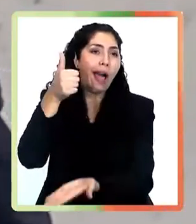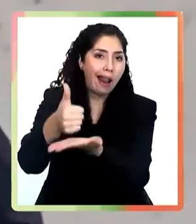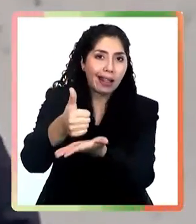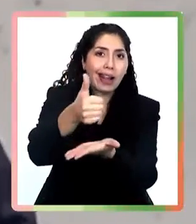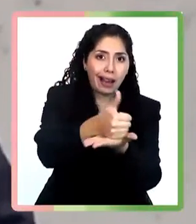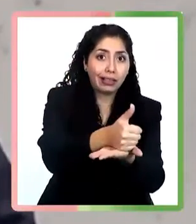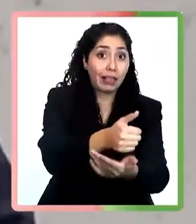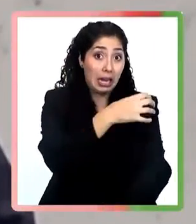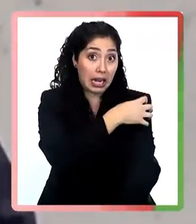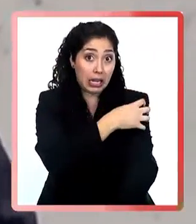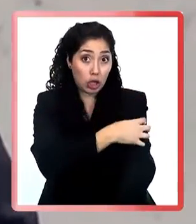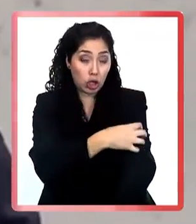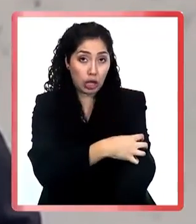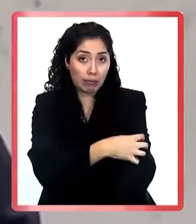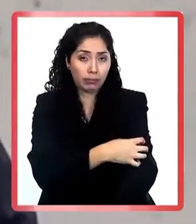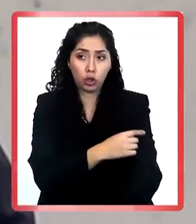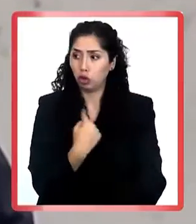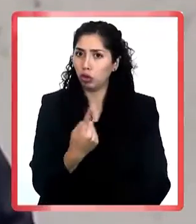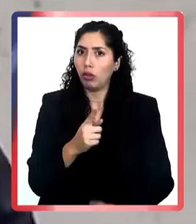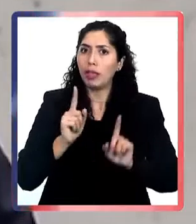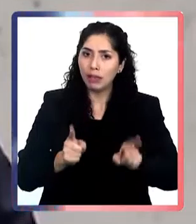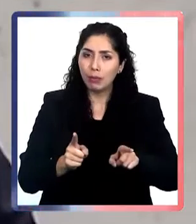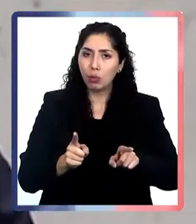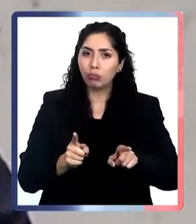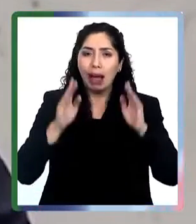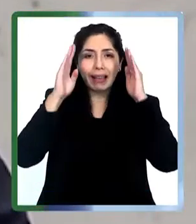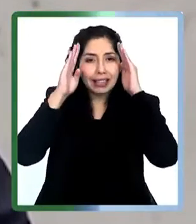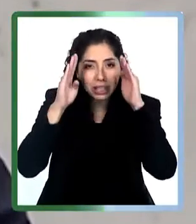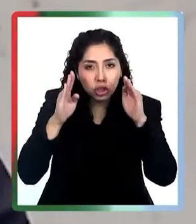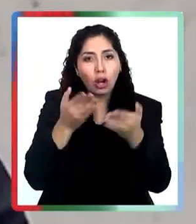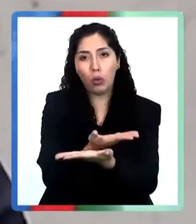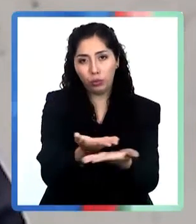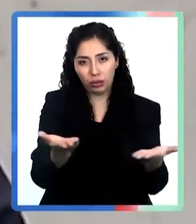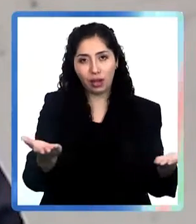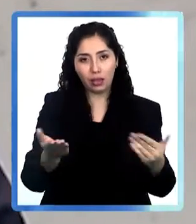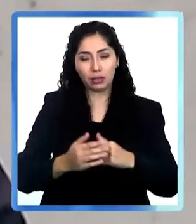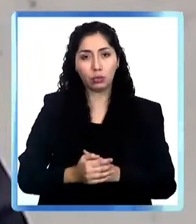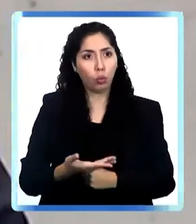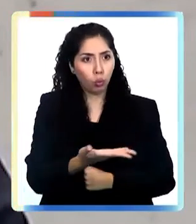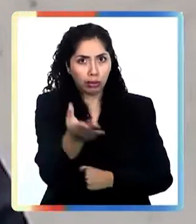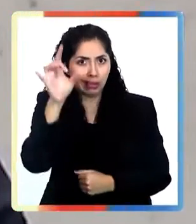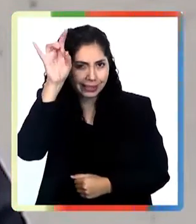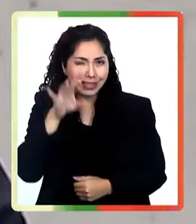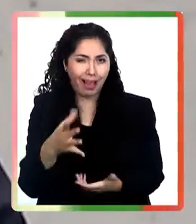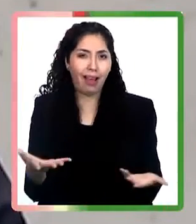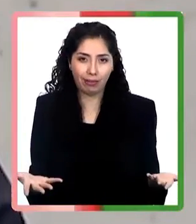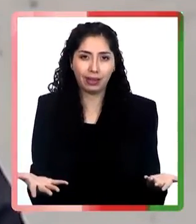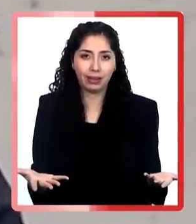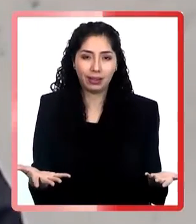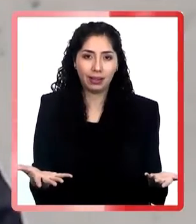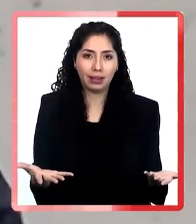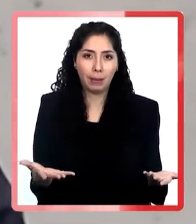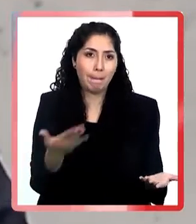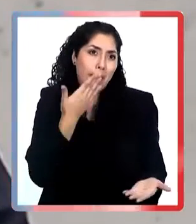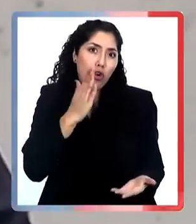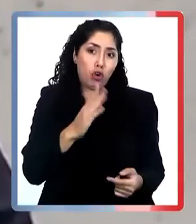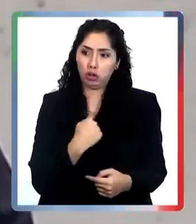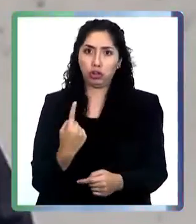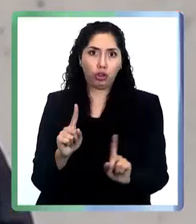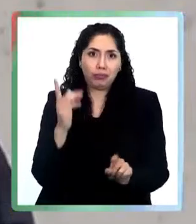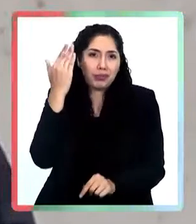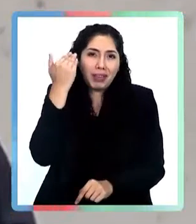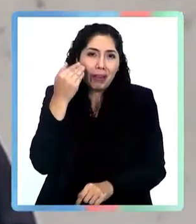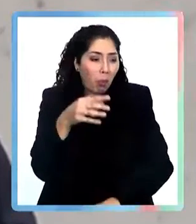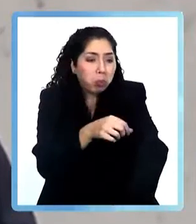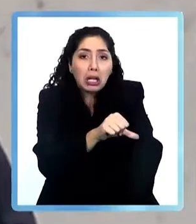de estas regiones que tenemos el deber de escucharlos a ustedes que ustedes saben mucho mejor que nosotros